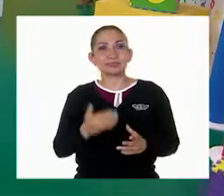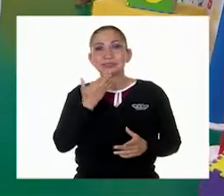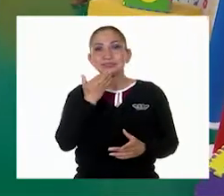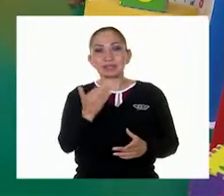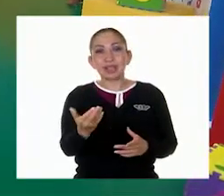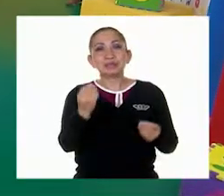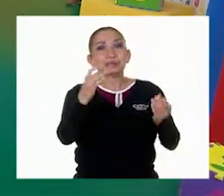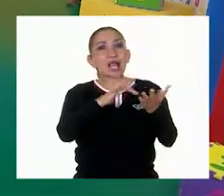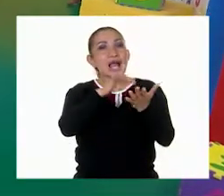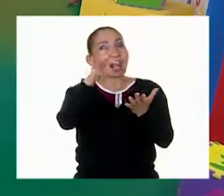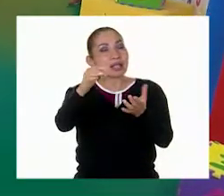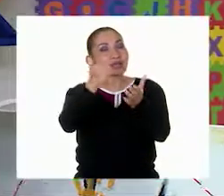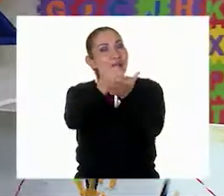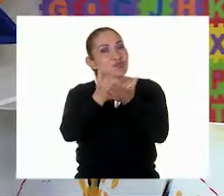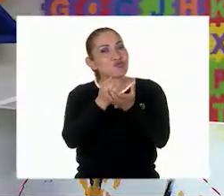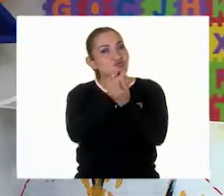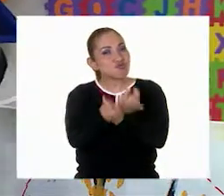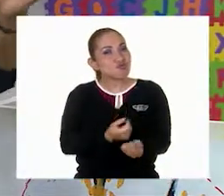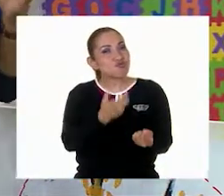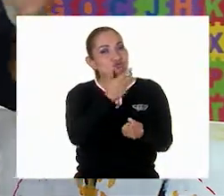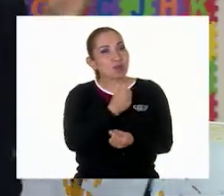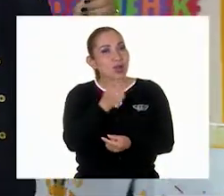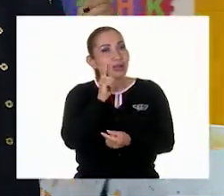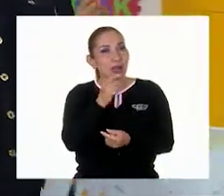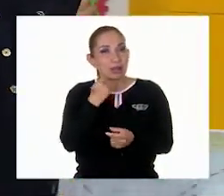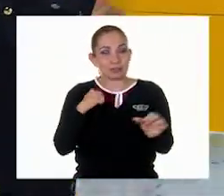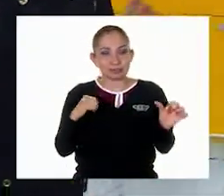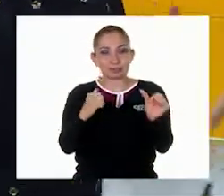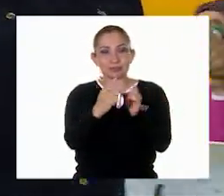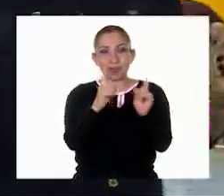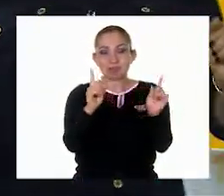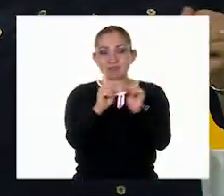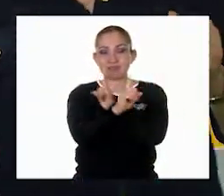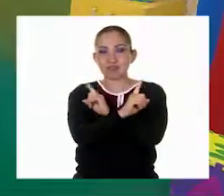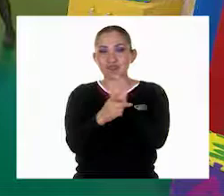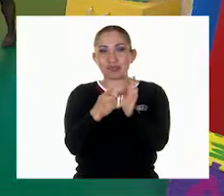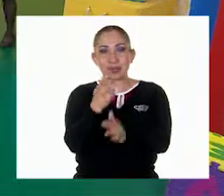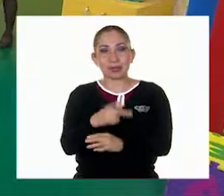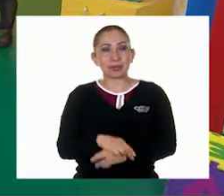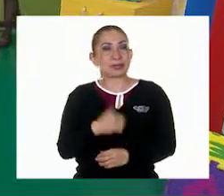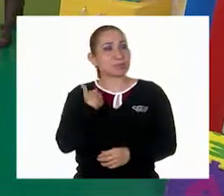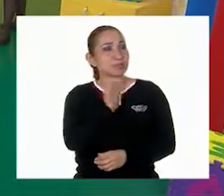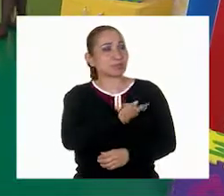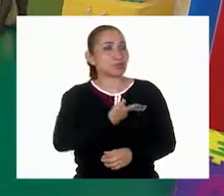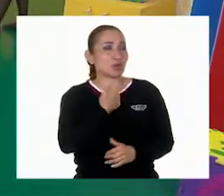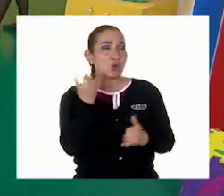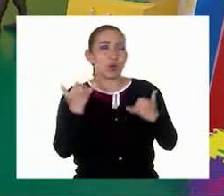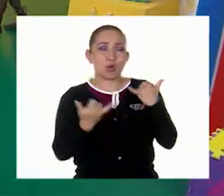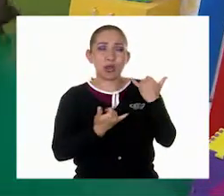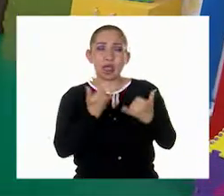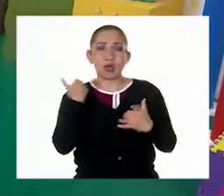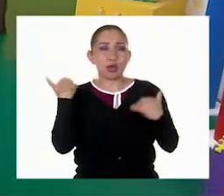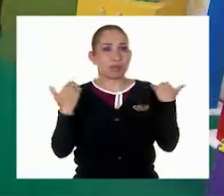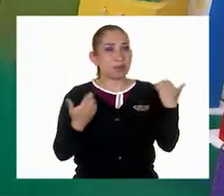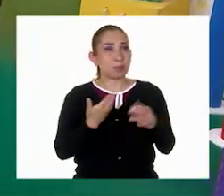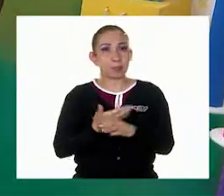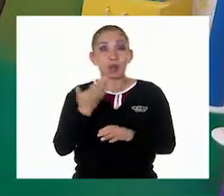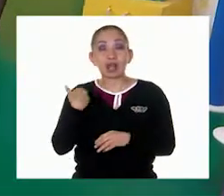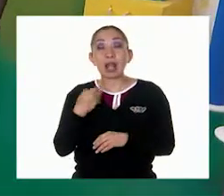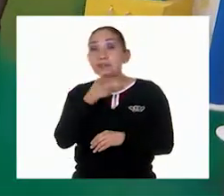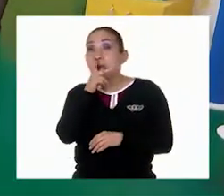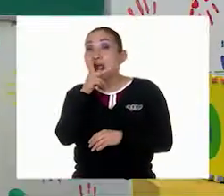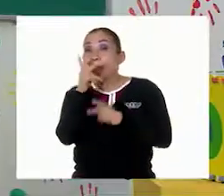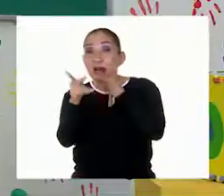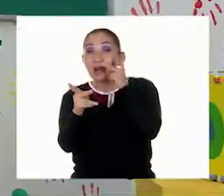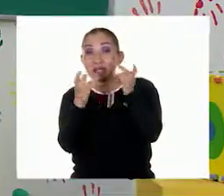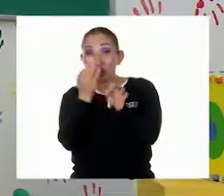bien. Muchas gracias por su ayuda, niñas y niños. Regreso a mi lugar. ¡Ay, me encantó! ¡Qué divertido! Juego. Sí, está sí bien fue divertido. Muy divertido. Las